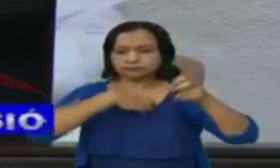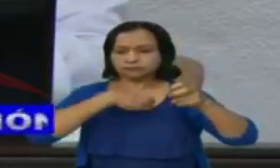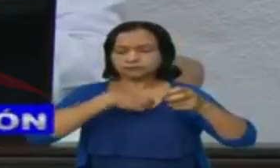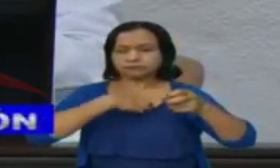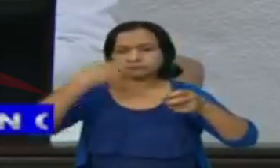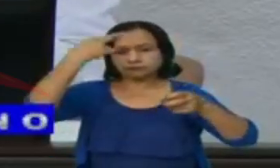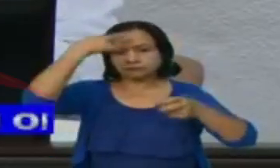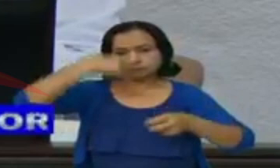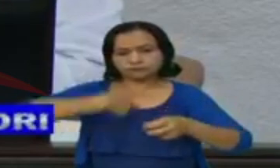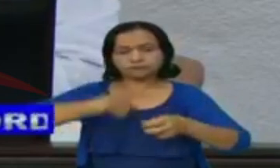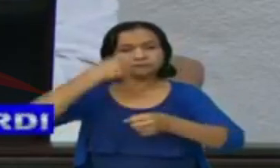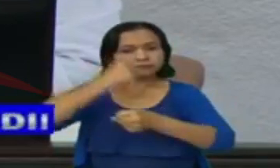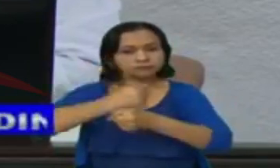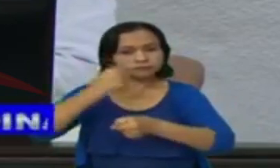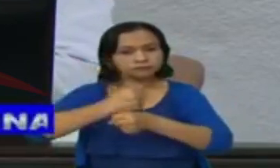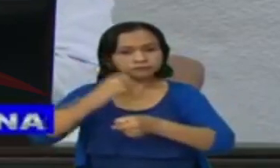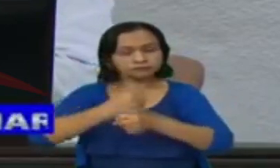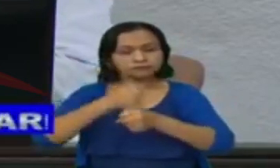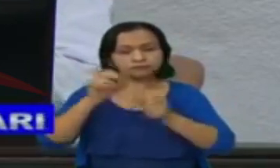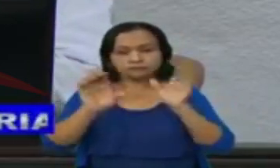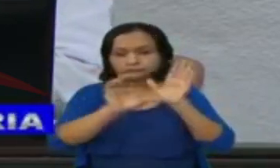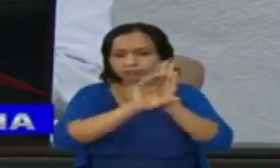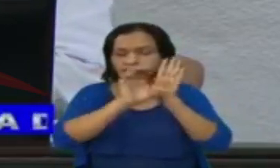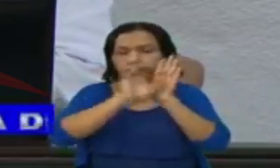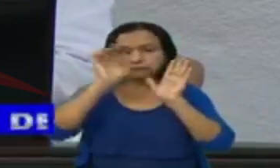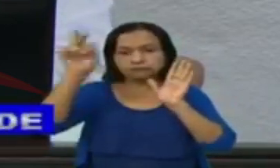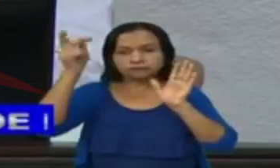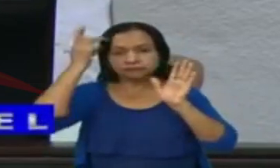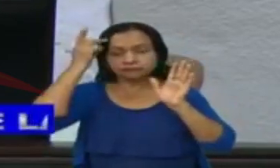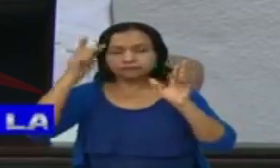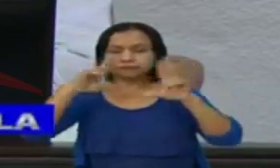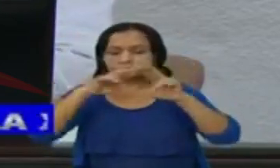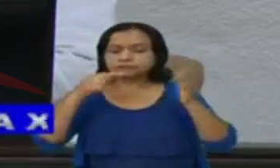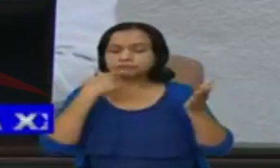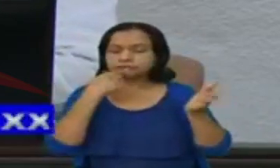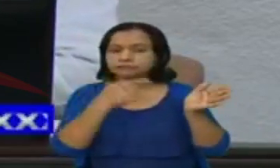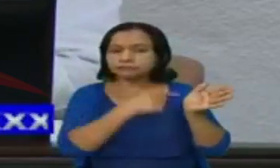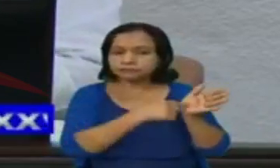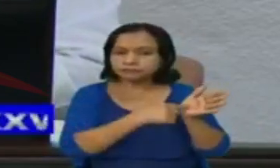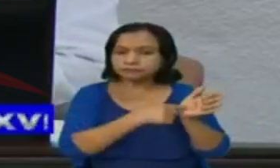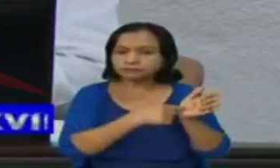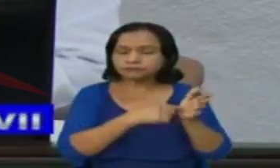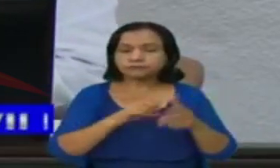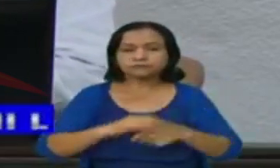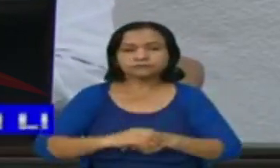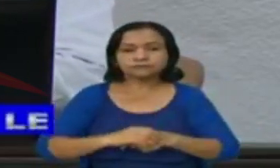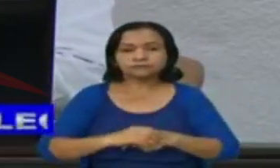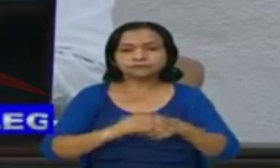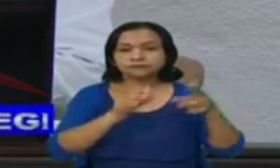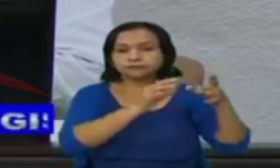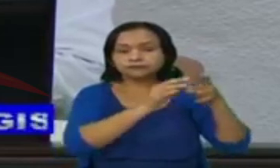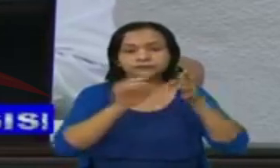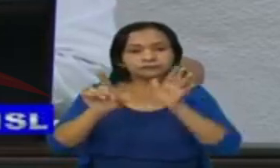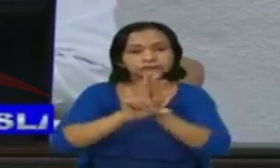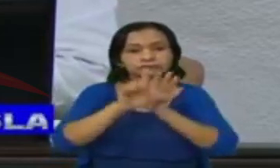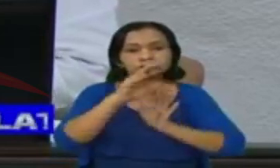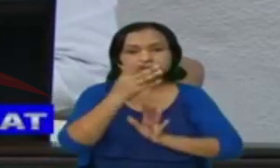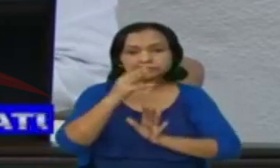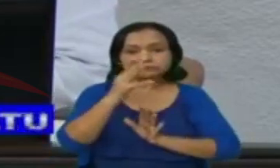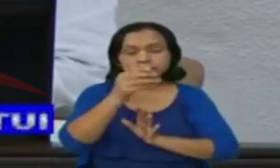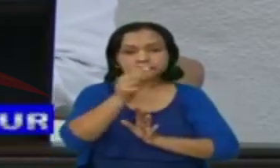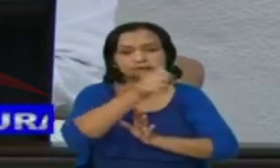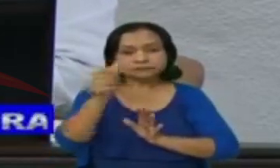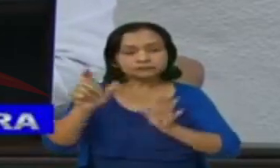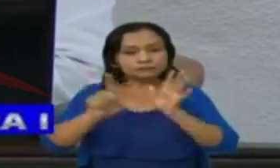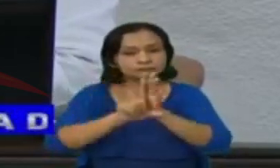competencias fundamentadas en la Constitución Política de la República de Nicaragua y en especial la Ley 996, Ley